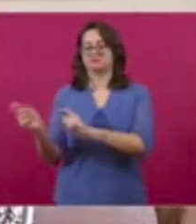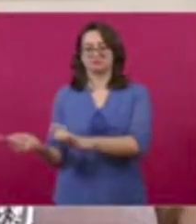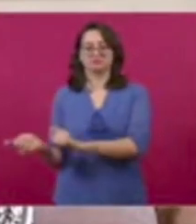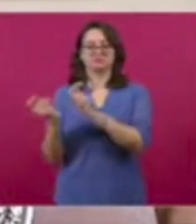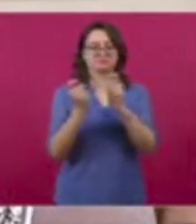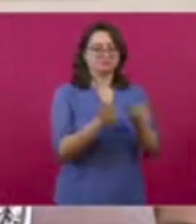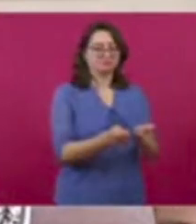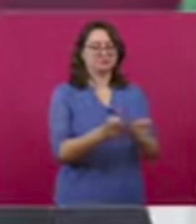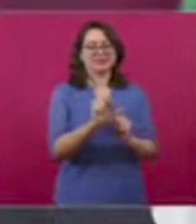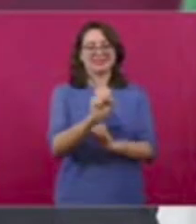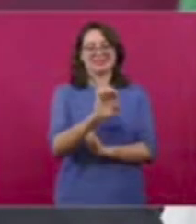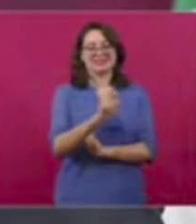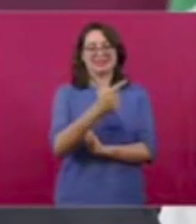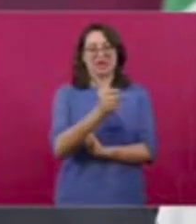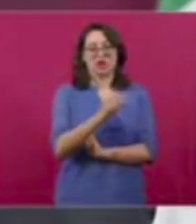Ella va a ser